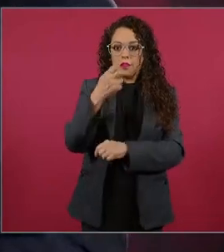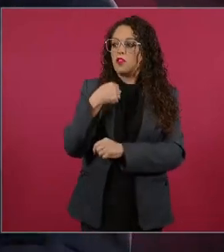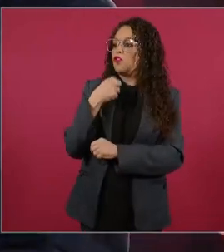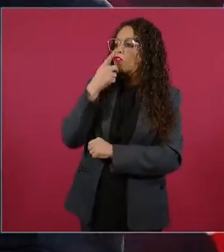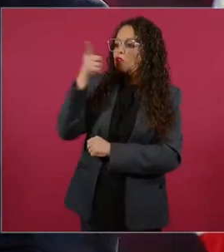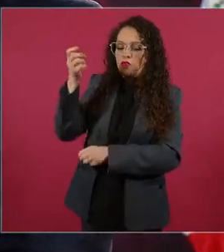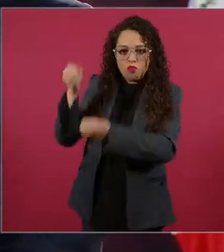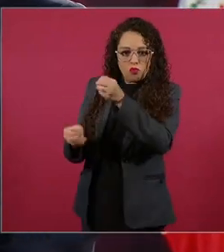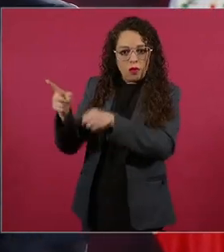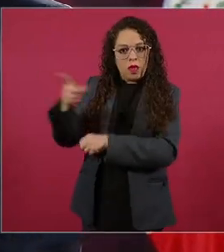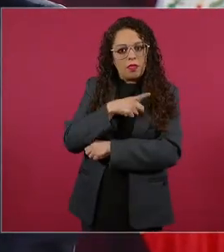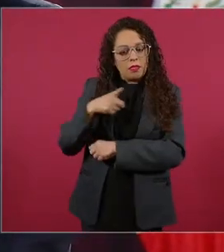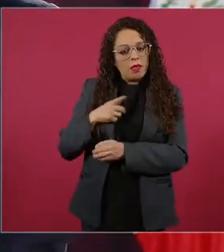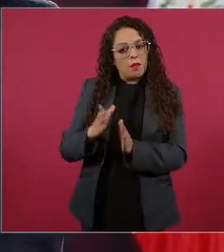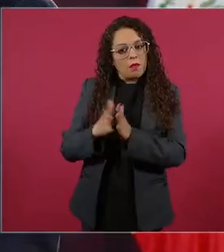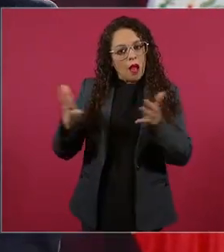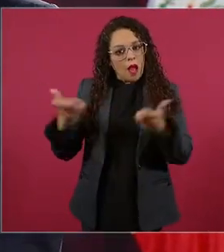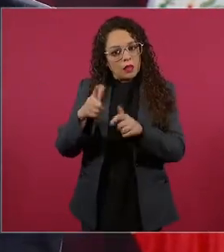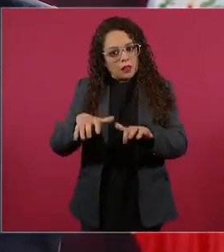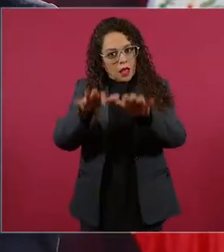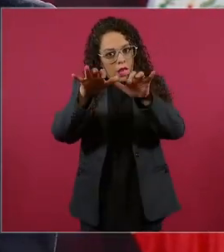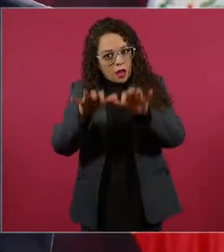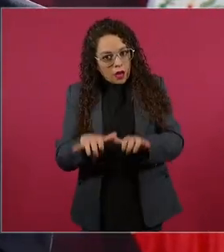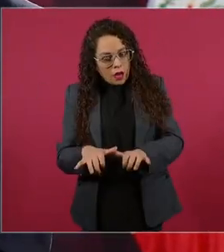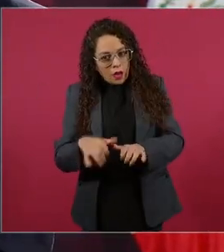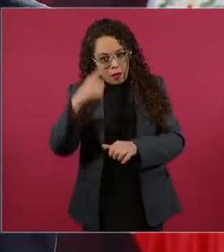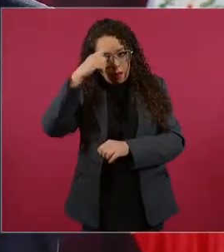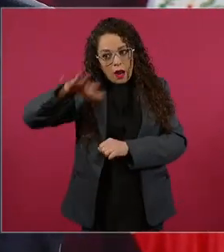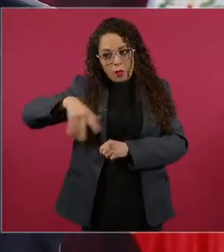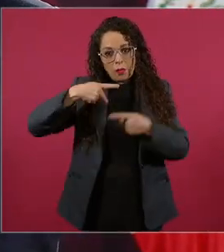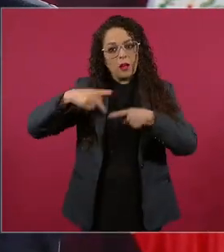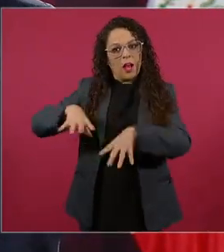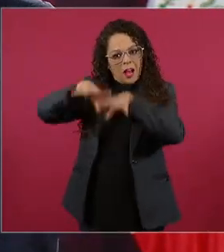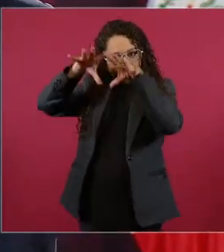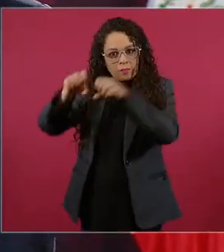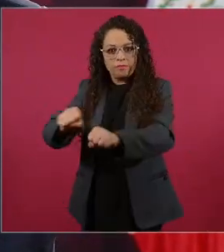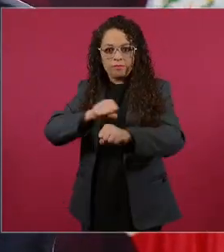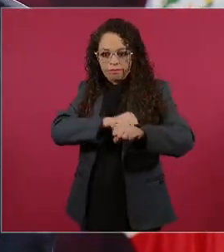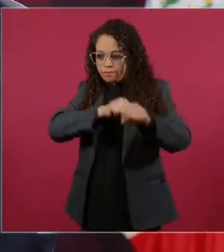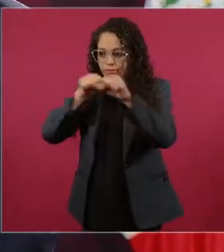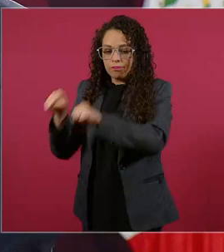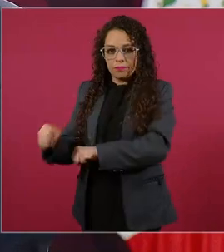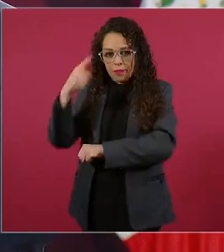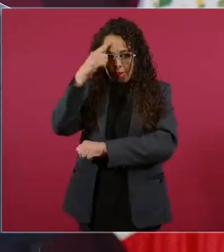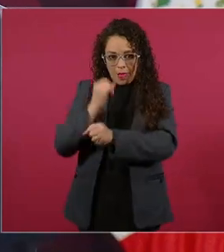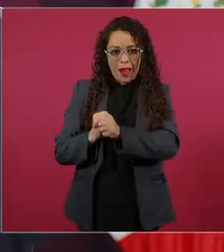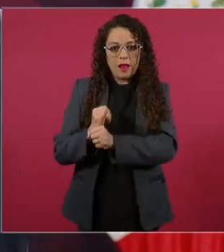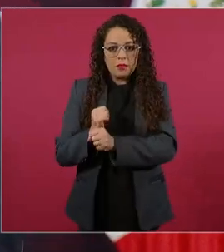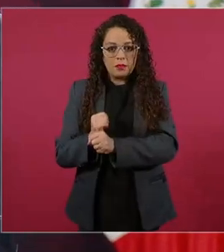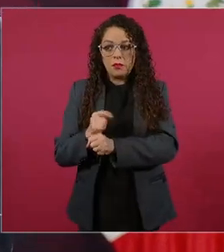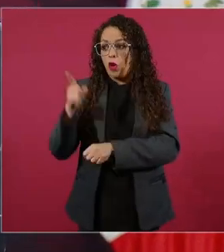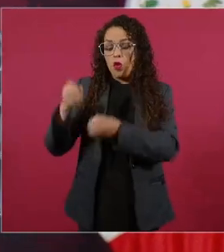niega y le dice al Ministerio Público: esto es por